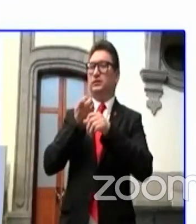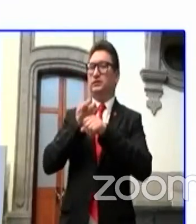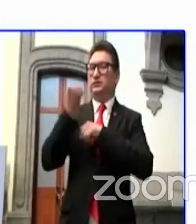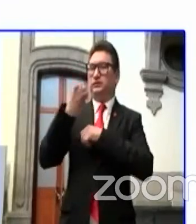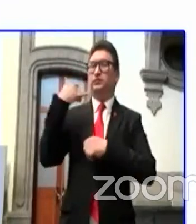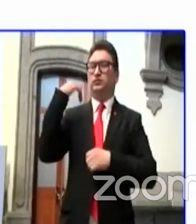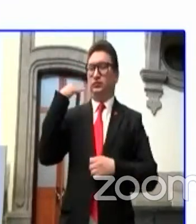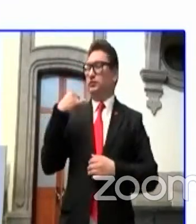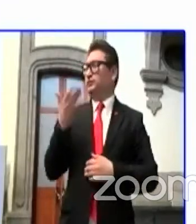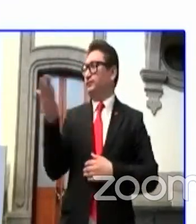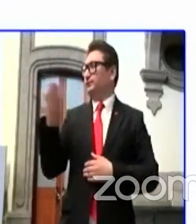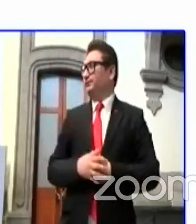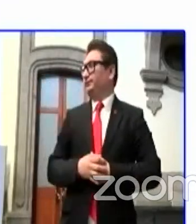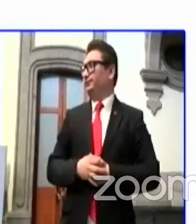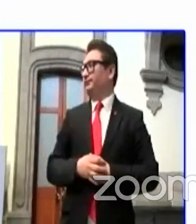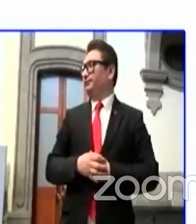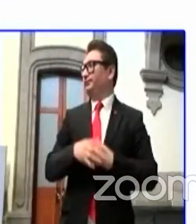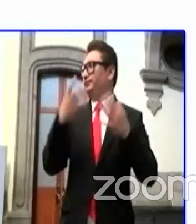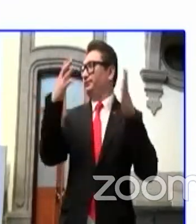Yucatán.